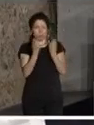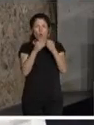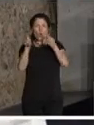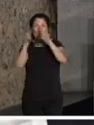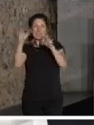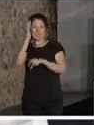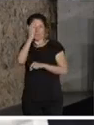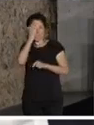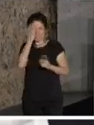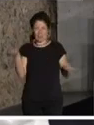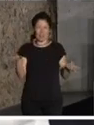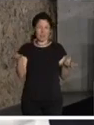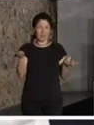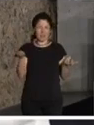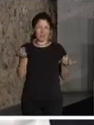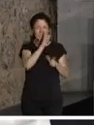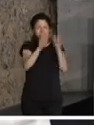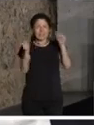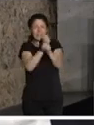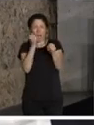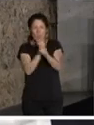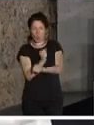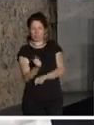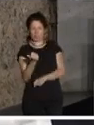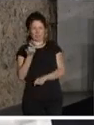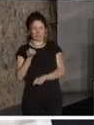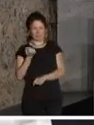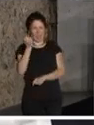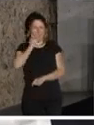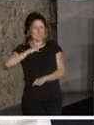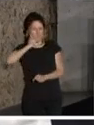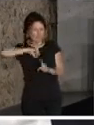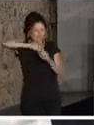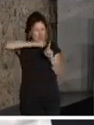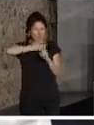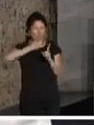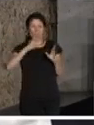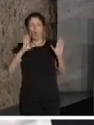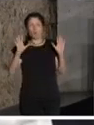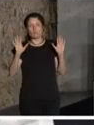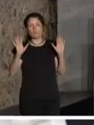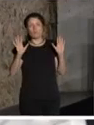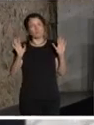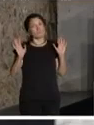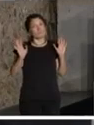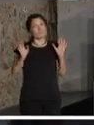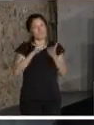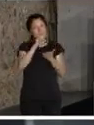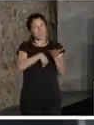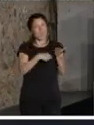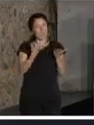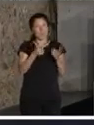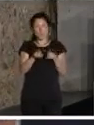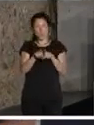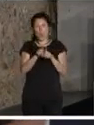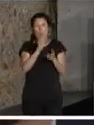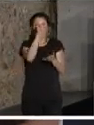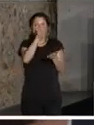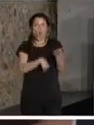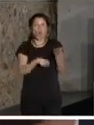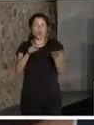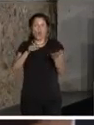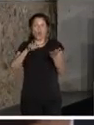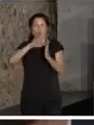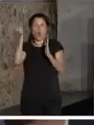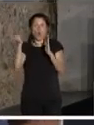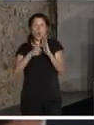empresas piratas que explotan a los trabajadores y que se acogen a que han firmado un contrato de